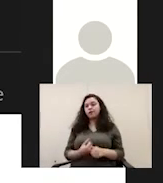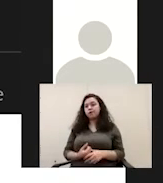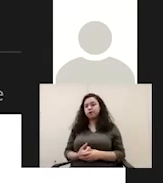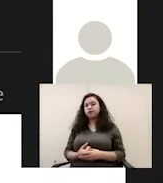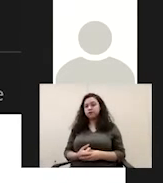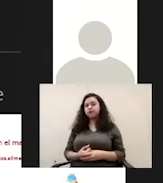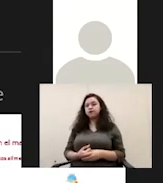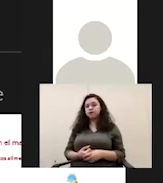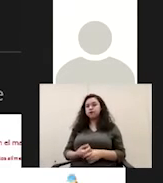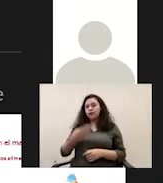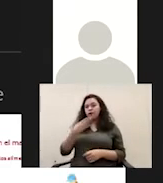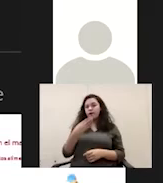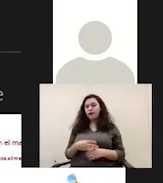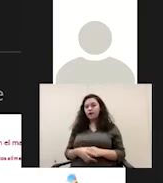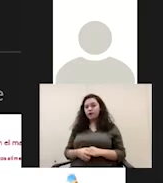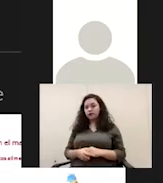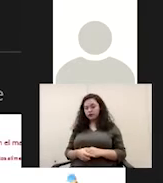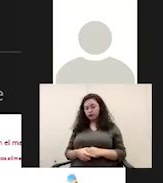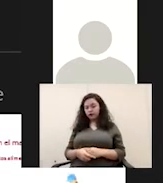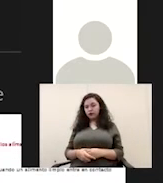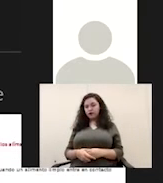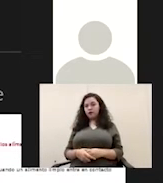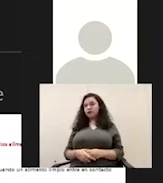Muy bien. Como tal,